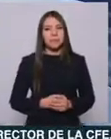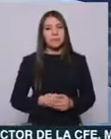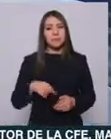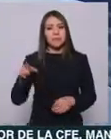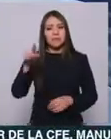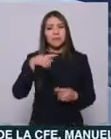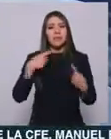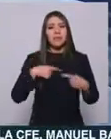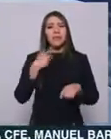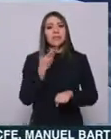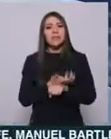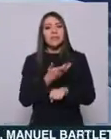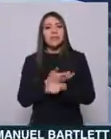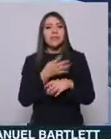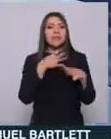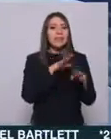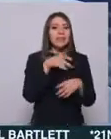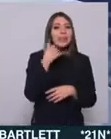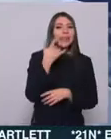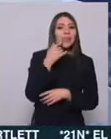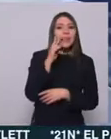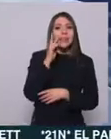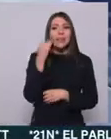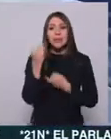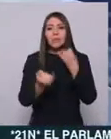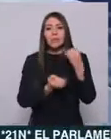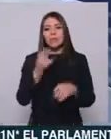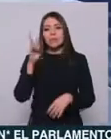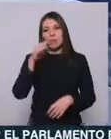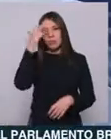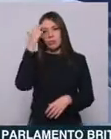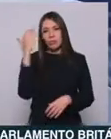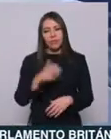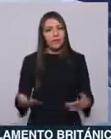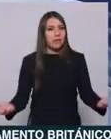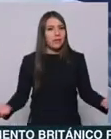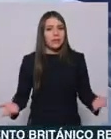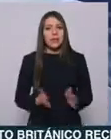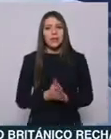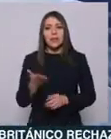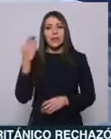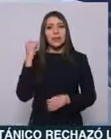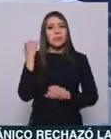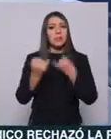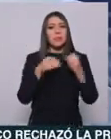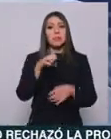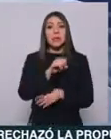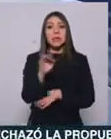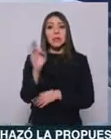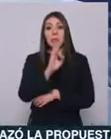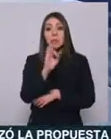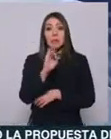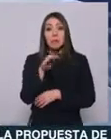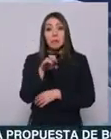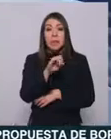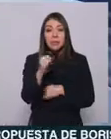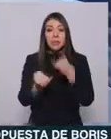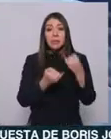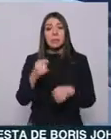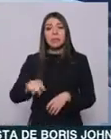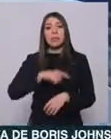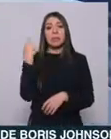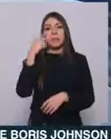primer tiempo, le queda 45 minutos a México para al menos meter 4 goles y empezó presionando bien la selección mexicana, pero después con ese error